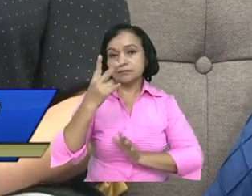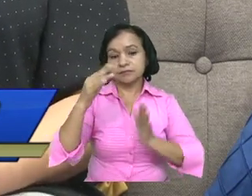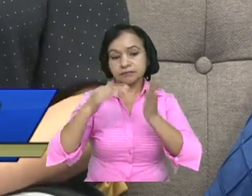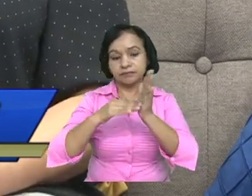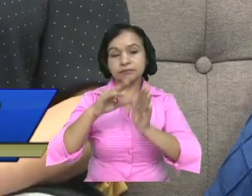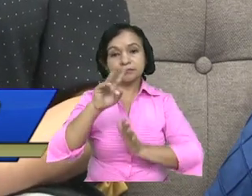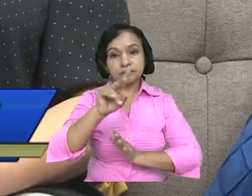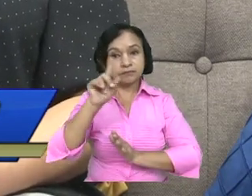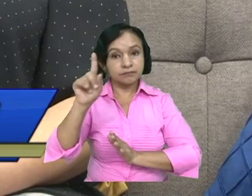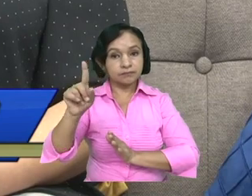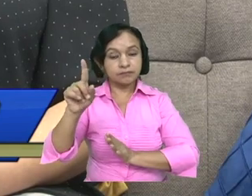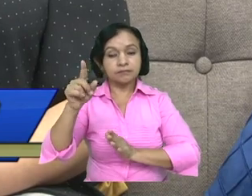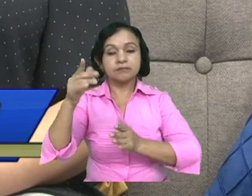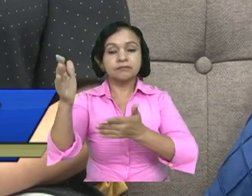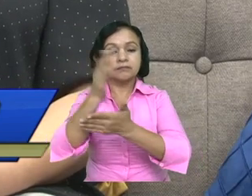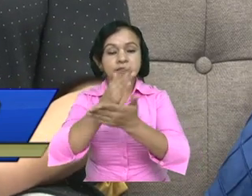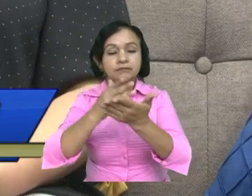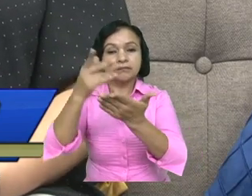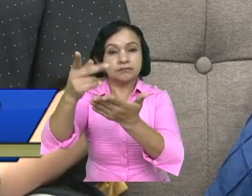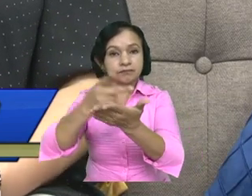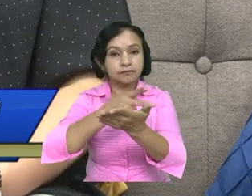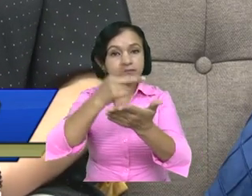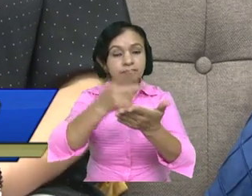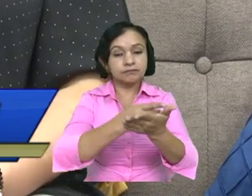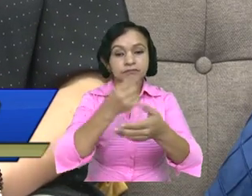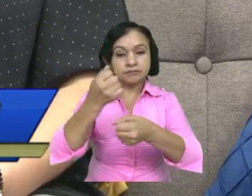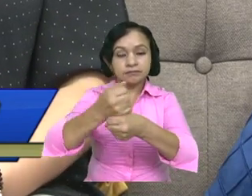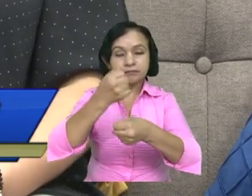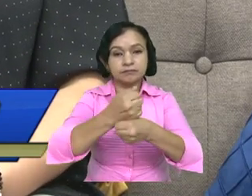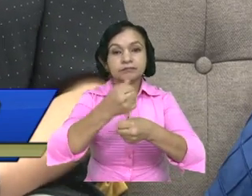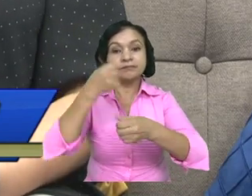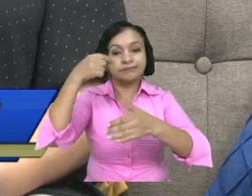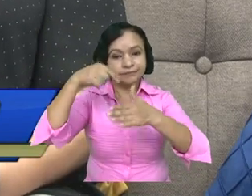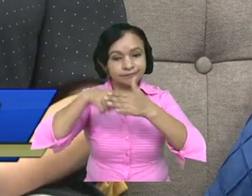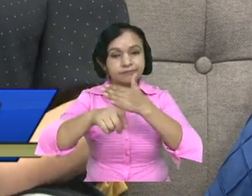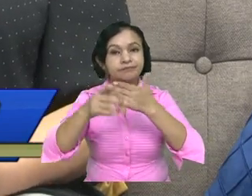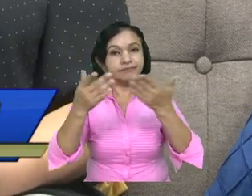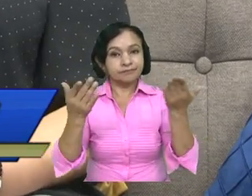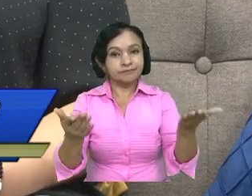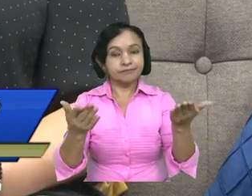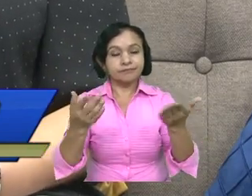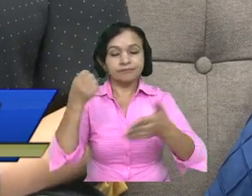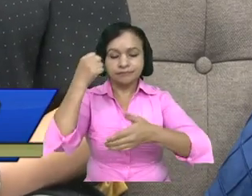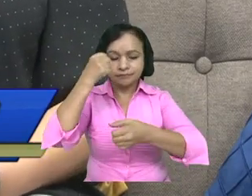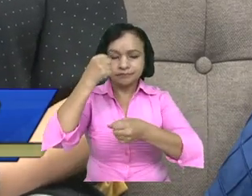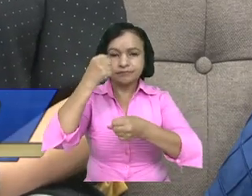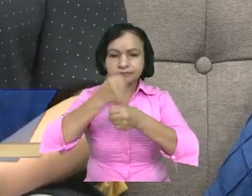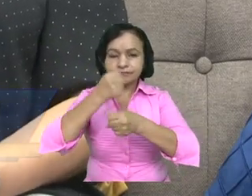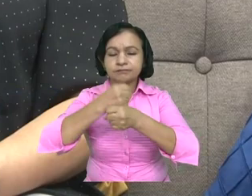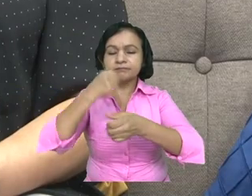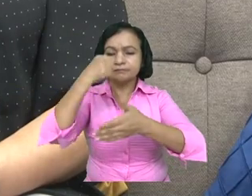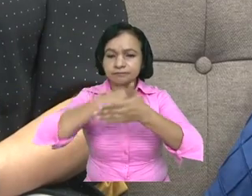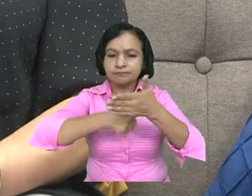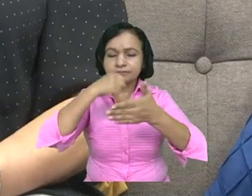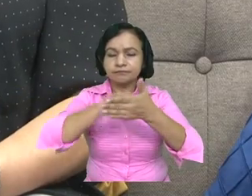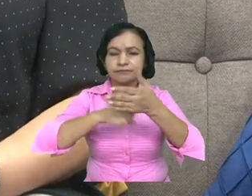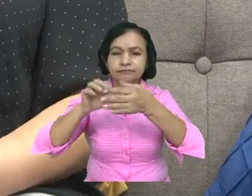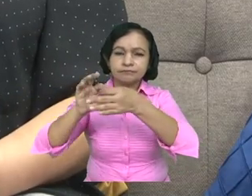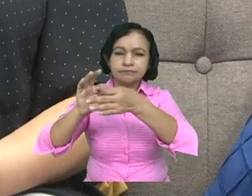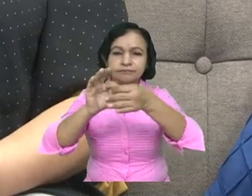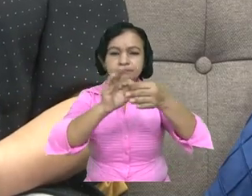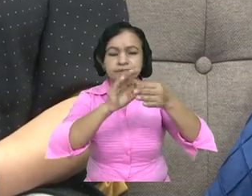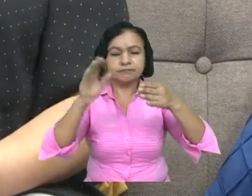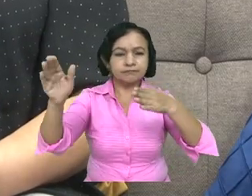2021 todavía construyendo algunos, es un reto, pues. Es un trabajo fuerte porque es simultáneo. Estamos en todas